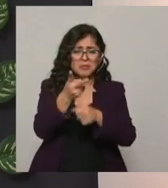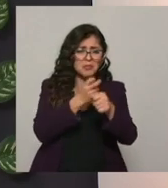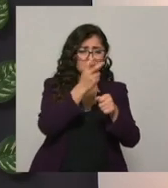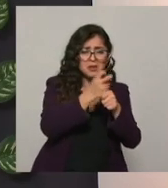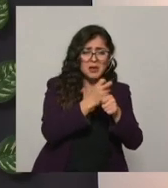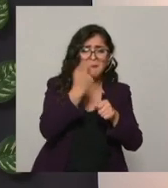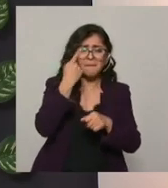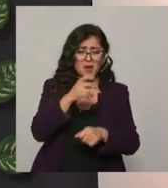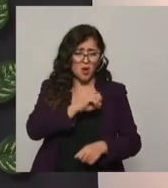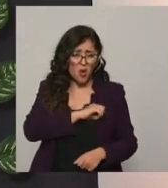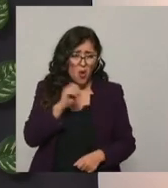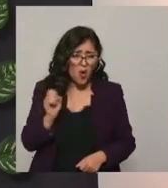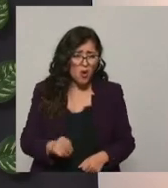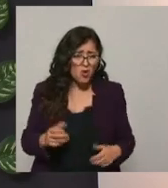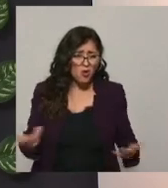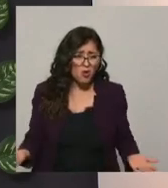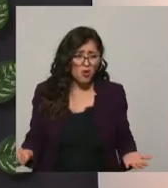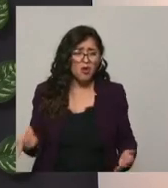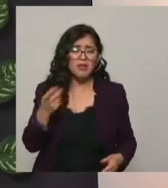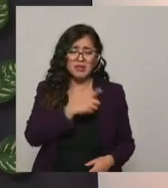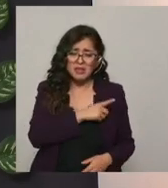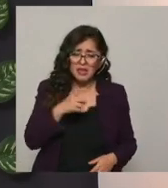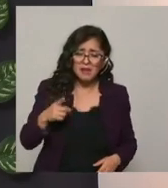pero debemos darle espacio para